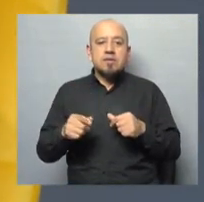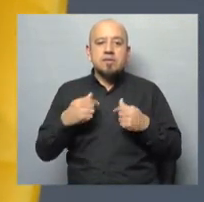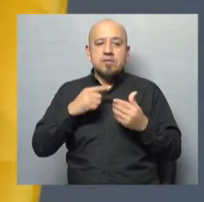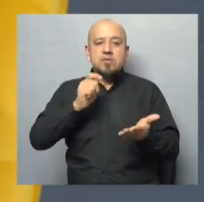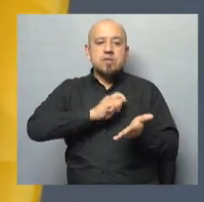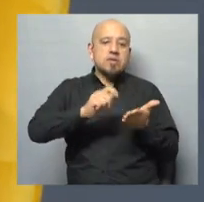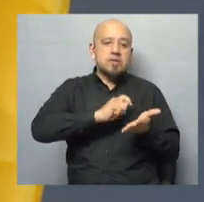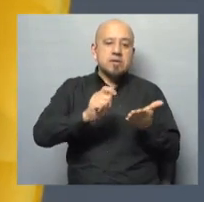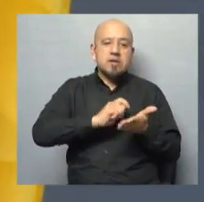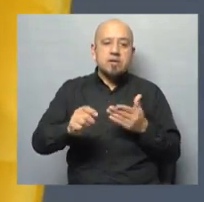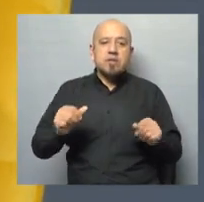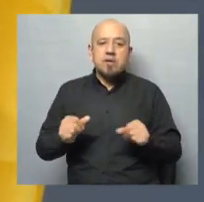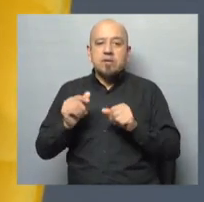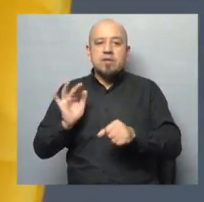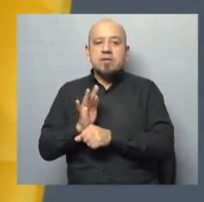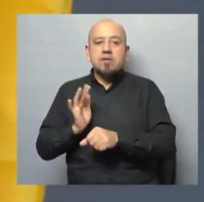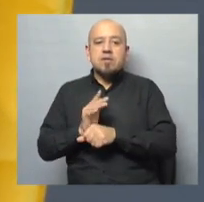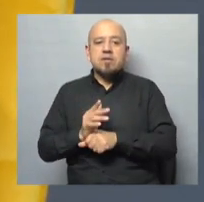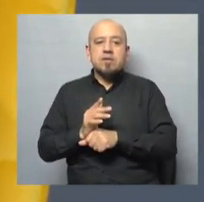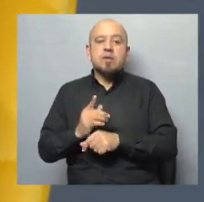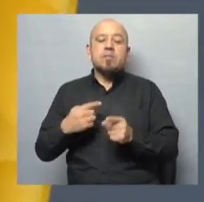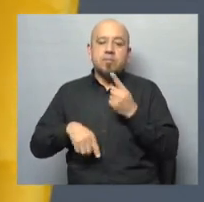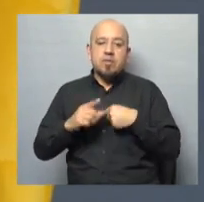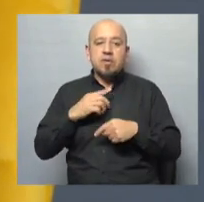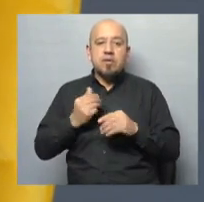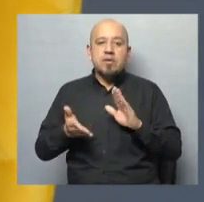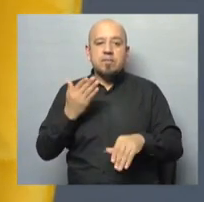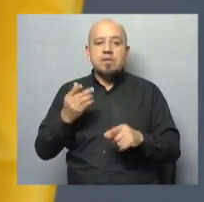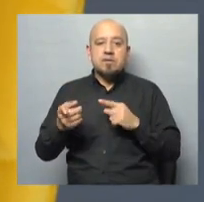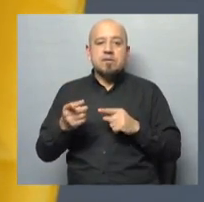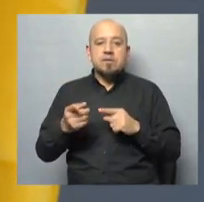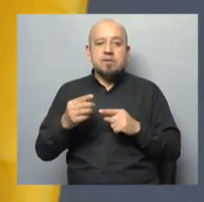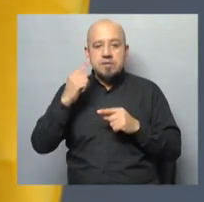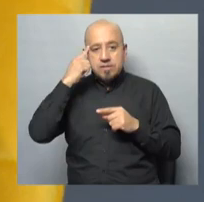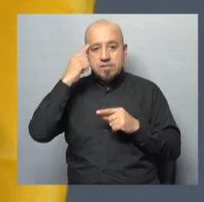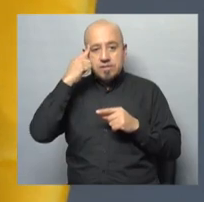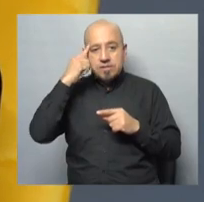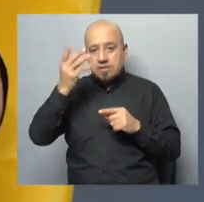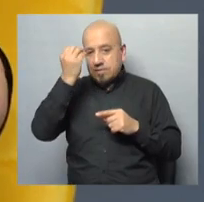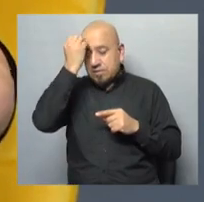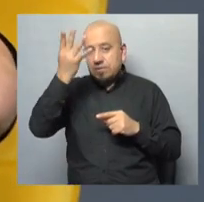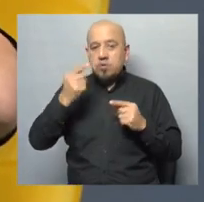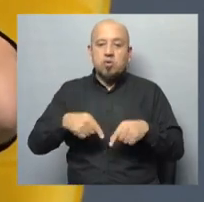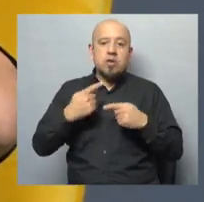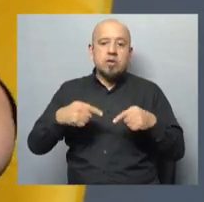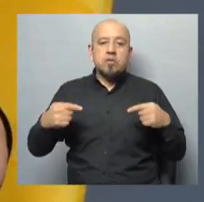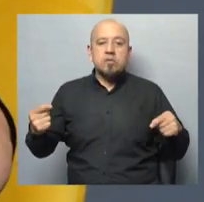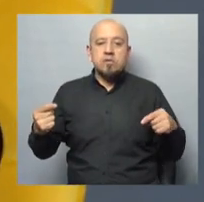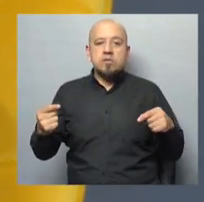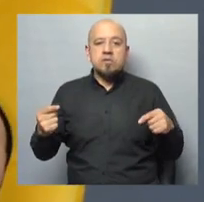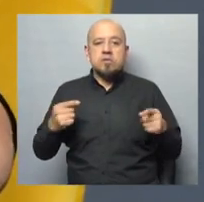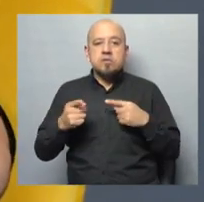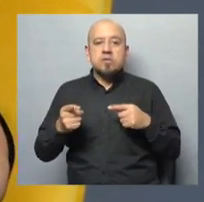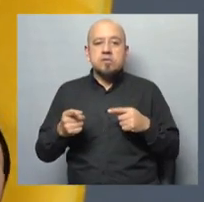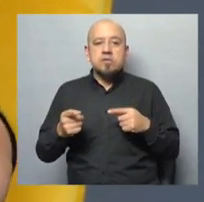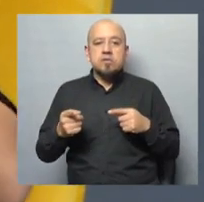escribo dirijo he actuado pero lo que más soy es pensar conceptos de las cosas o una no